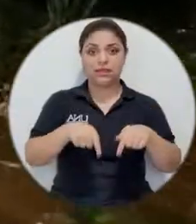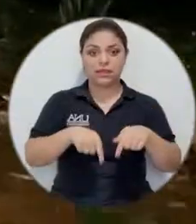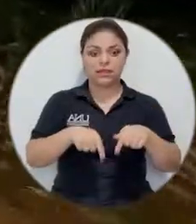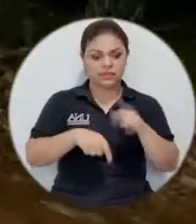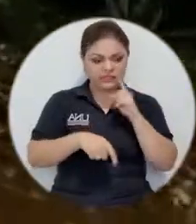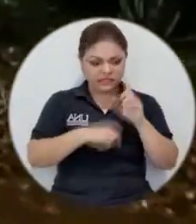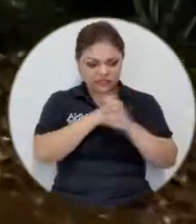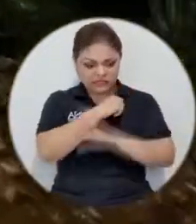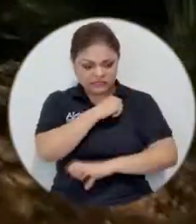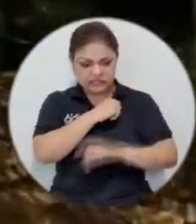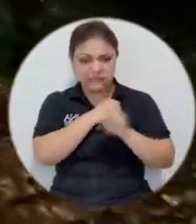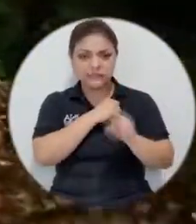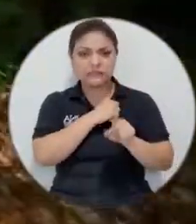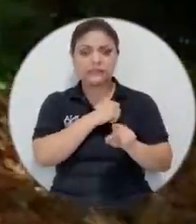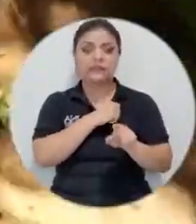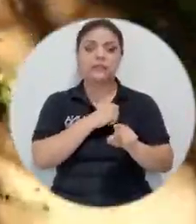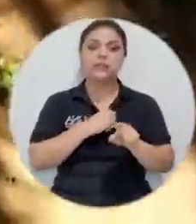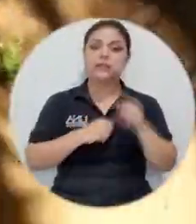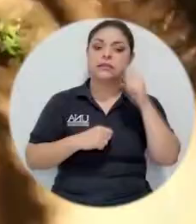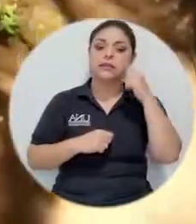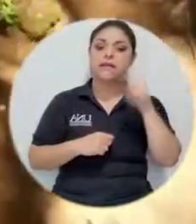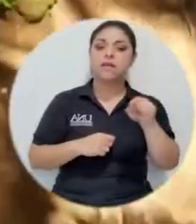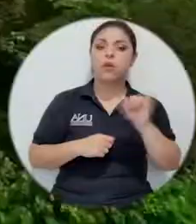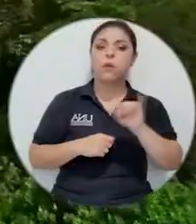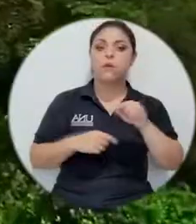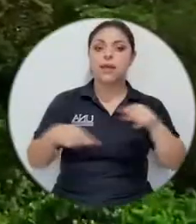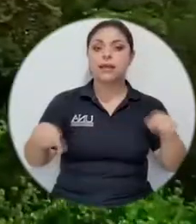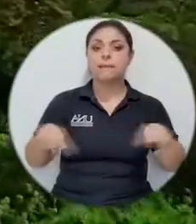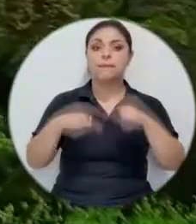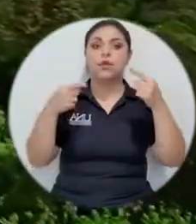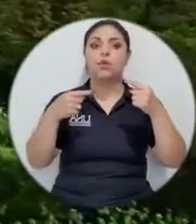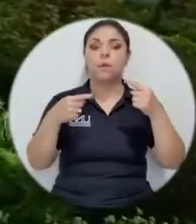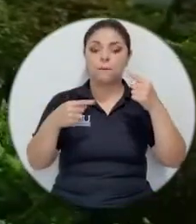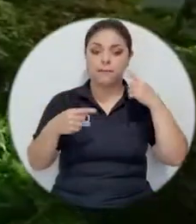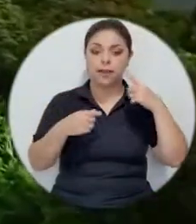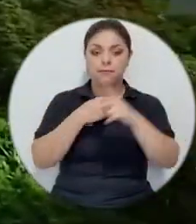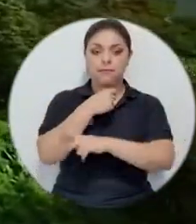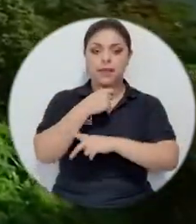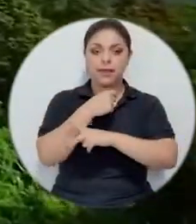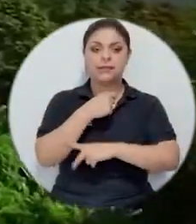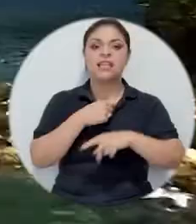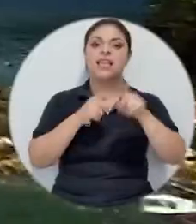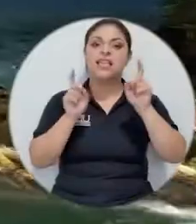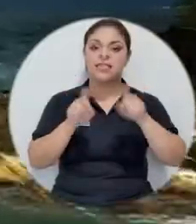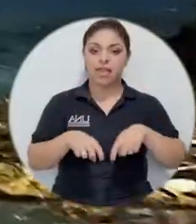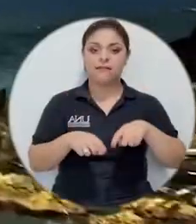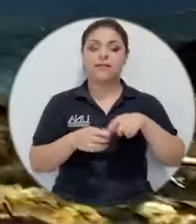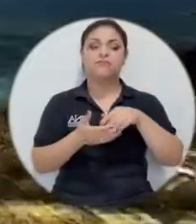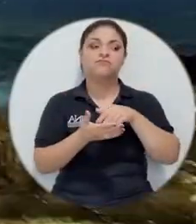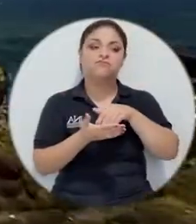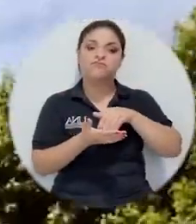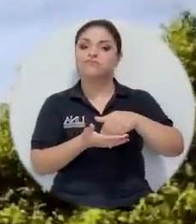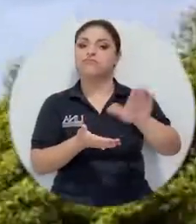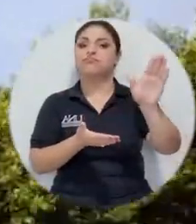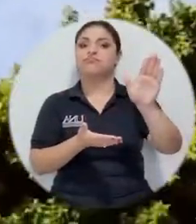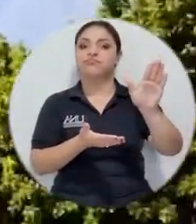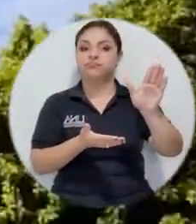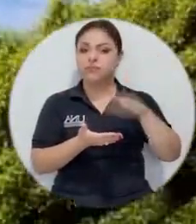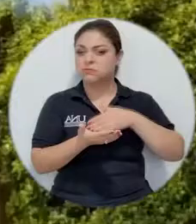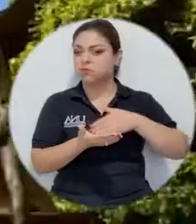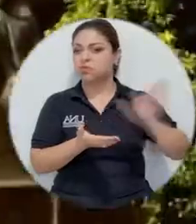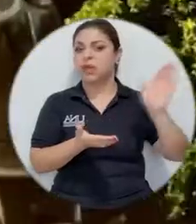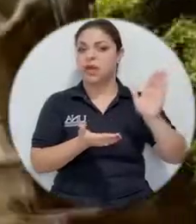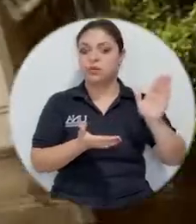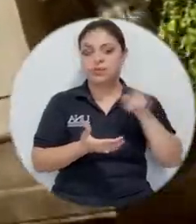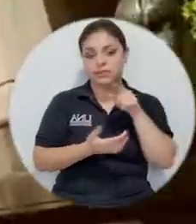y se ve como un enemigo a la seguridad de la nación y deben ser expulsados, ¿verdad? Que es